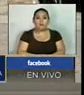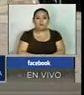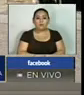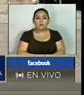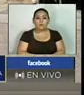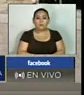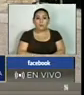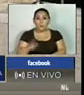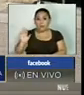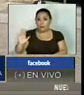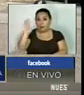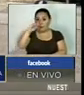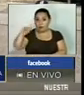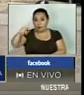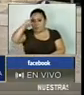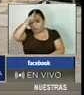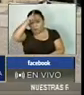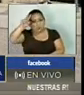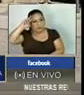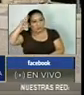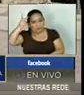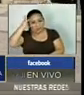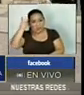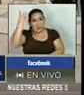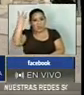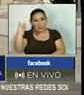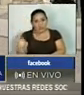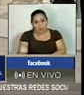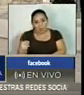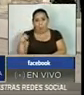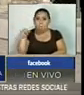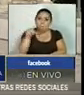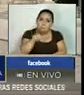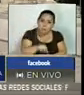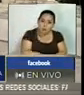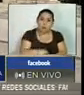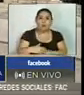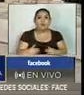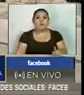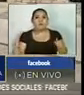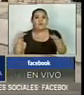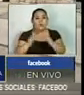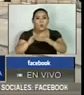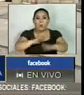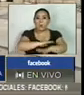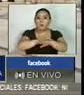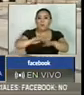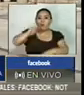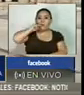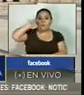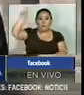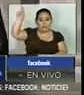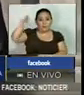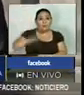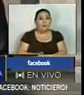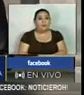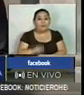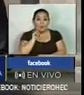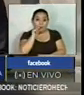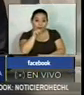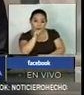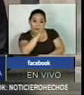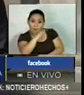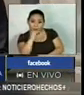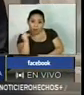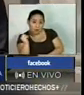Para Alemania el día es sinónimo de derrota pero también de liberación del régimen nazi y de los campos de concentración El